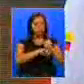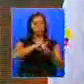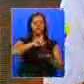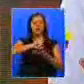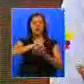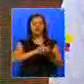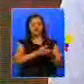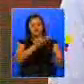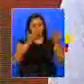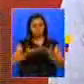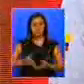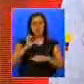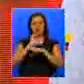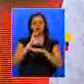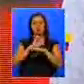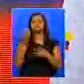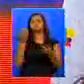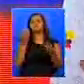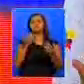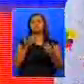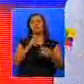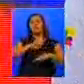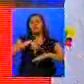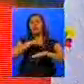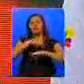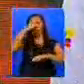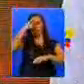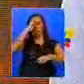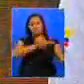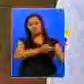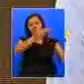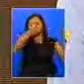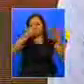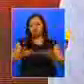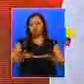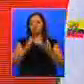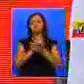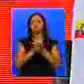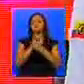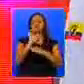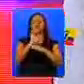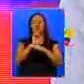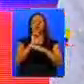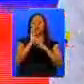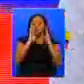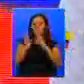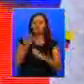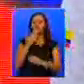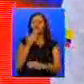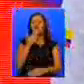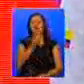que trabajan en el Ecuador, que atienden a ciudadanos ecuatorianos, la experiencia de la